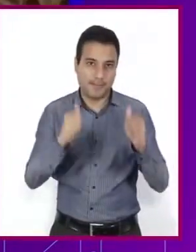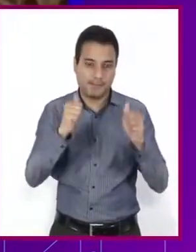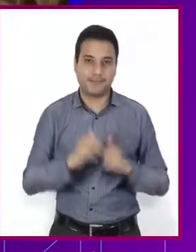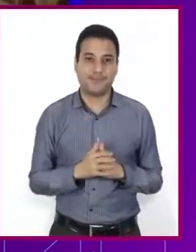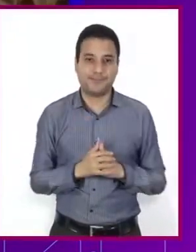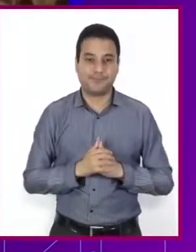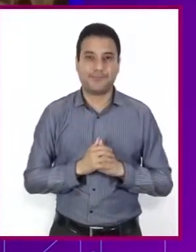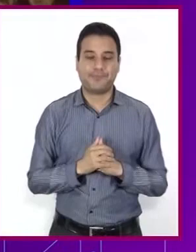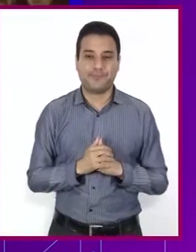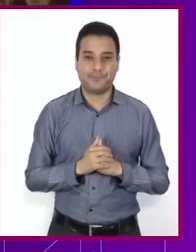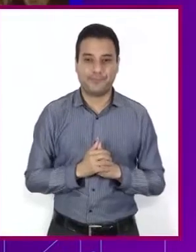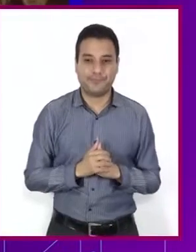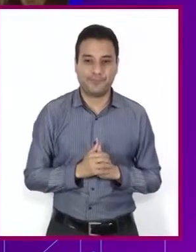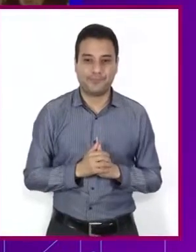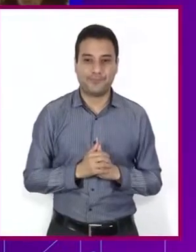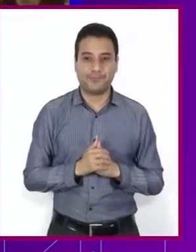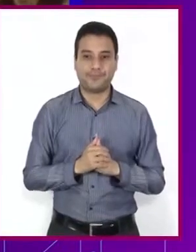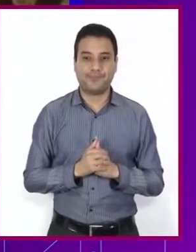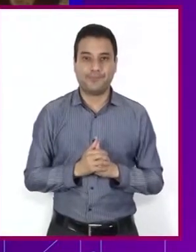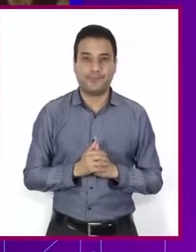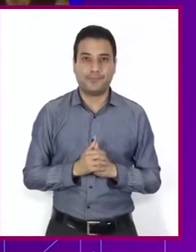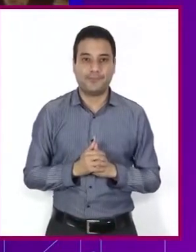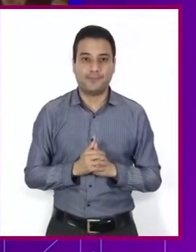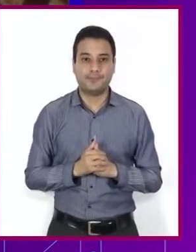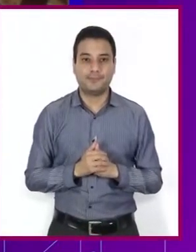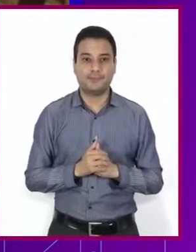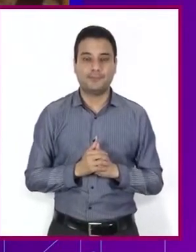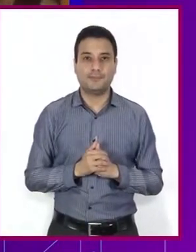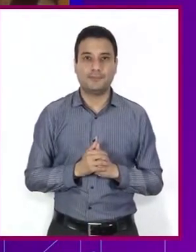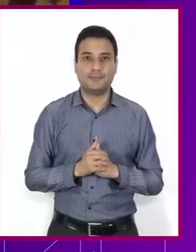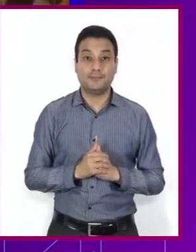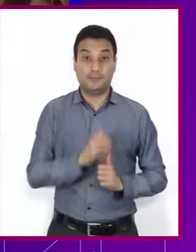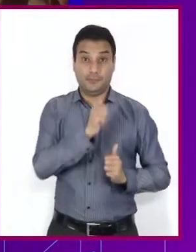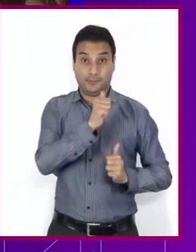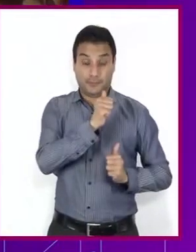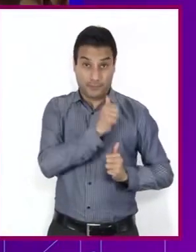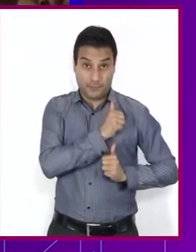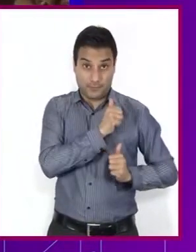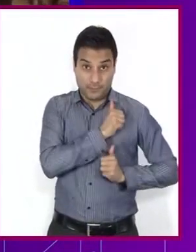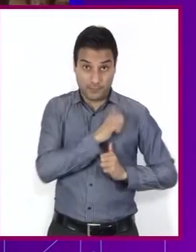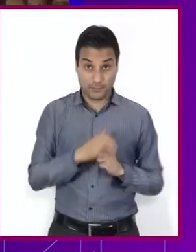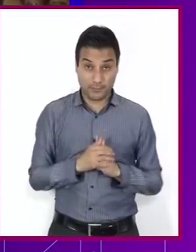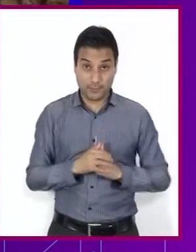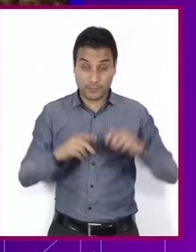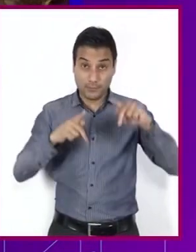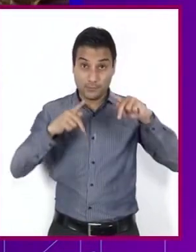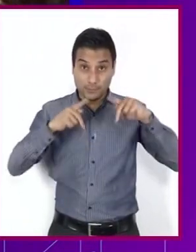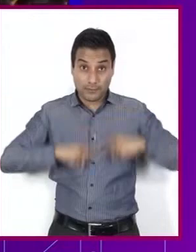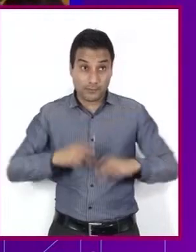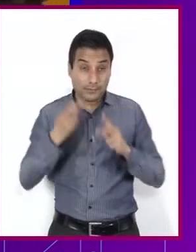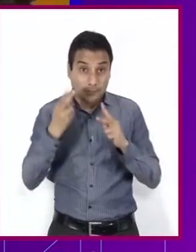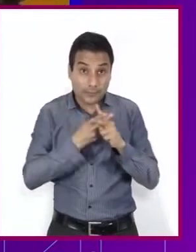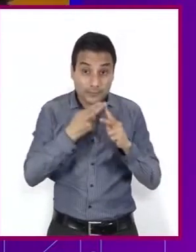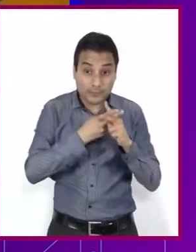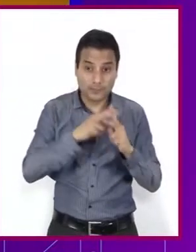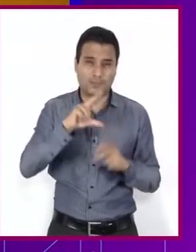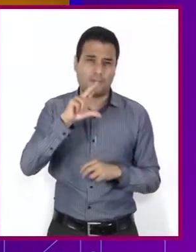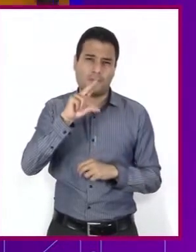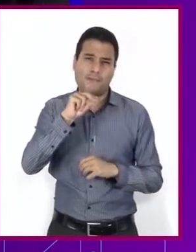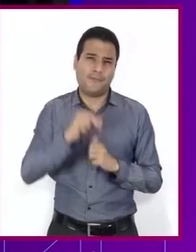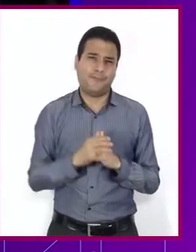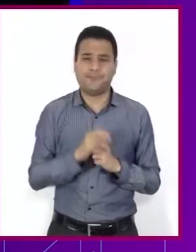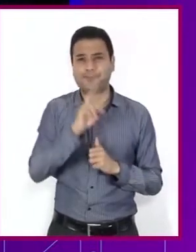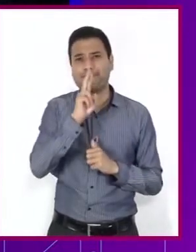Sin embargo, ellos, en lugar de cumplir con su deber, se dedicaron a flechar aves y jaguares que